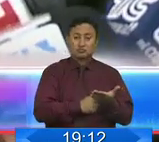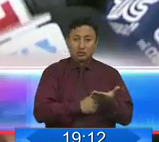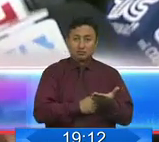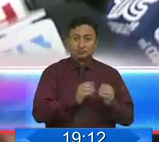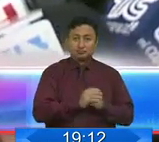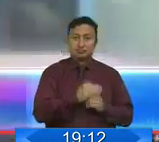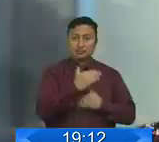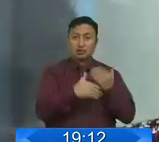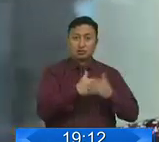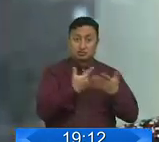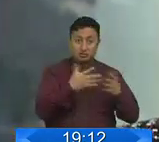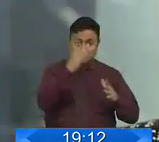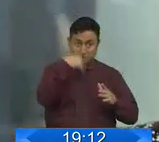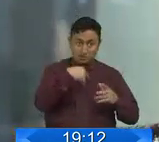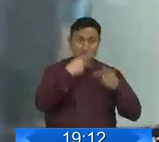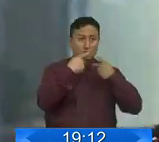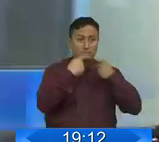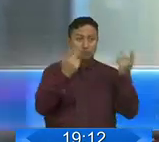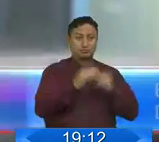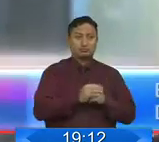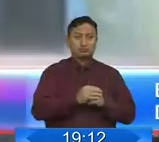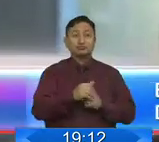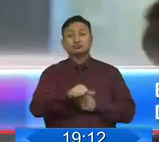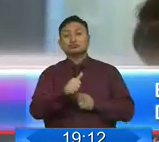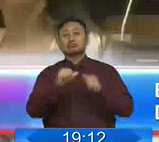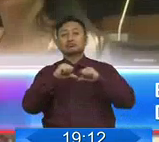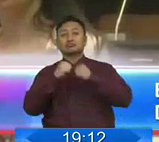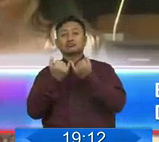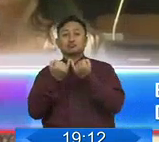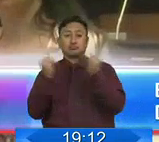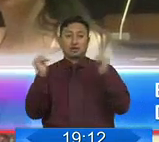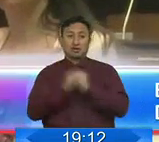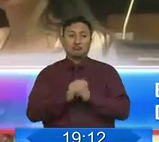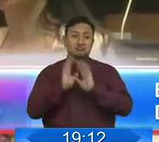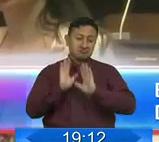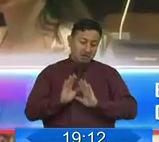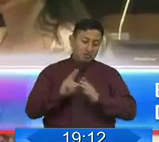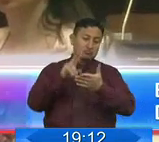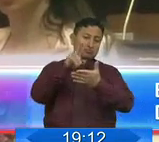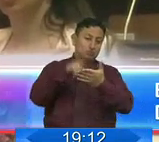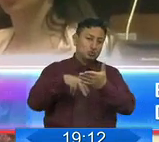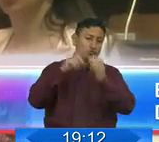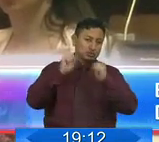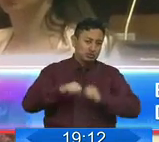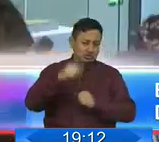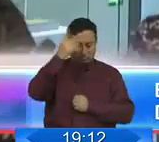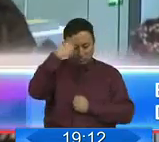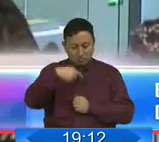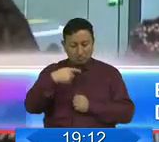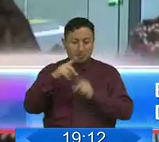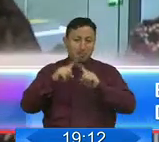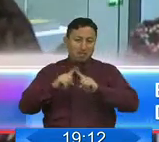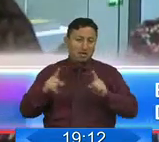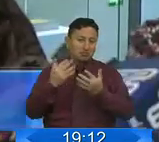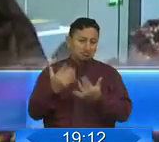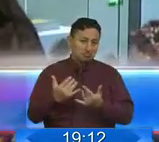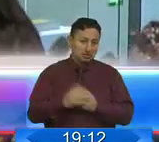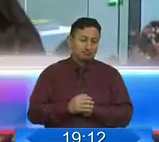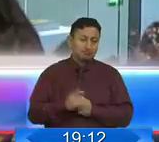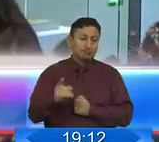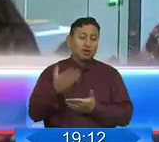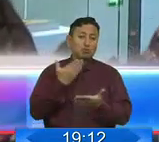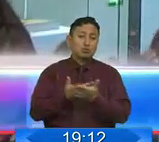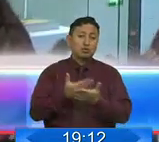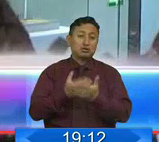haremos pública. Algunos independientes prefieren esperar, que leerán el informe para tomar una postura. si las pruebas demuestran